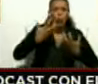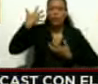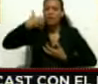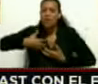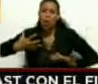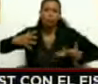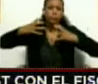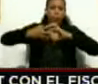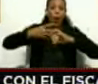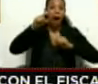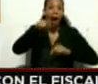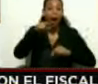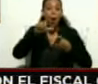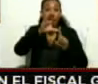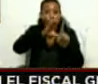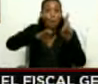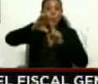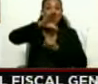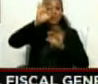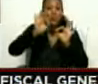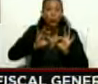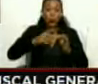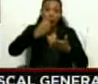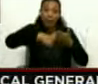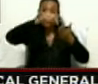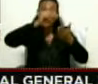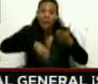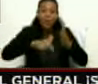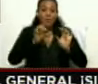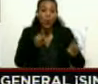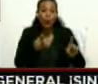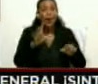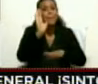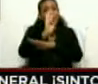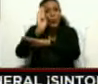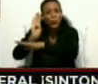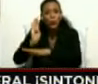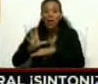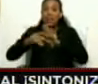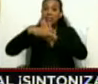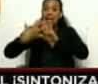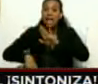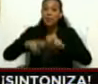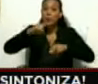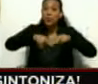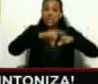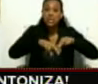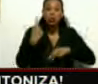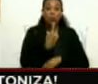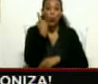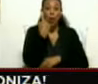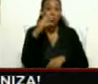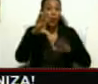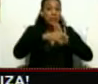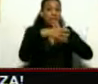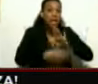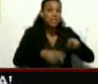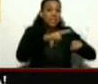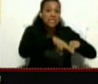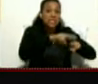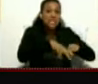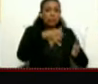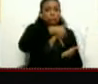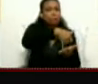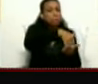puesto su compromiso con una firma para proteger los derechos de la infancia, sobre todo los derechos de la infancia que están